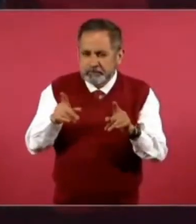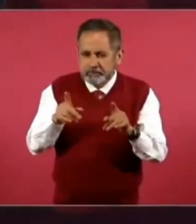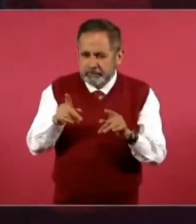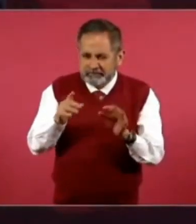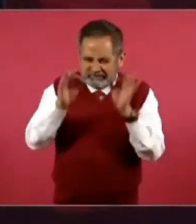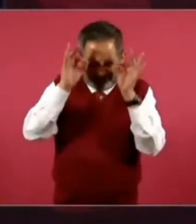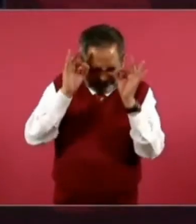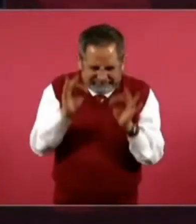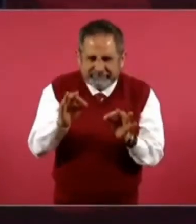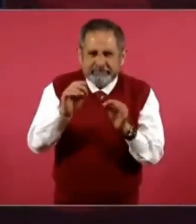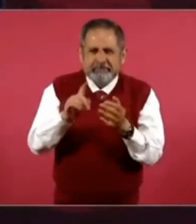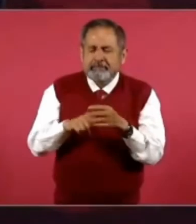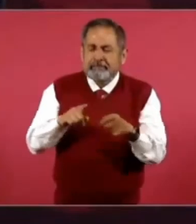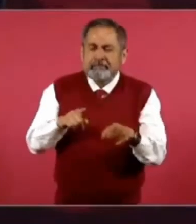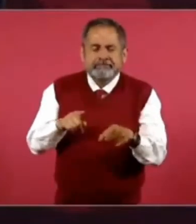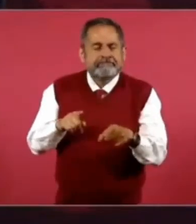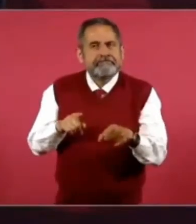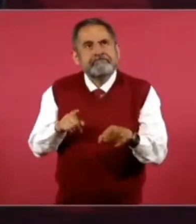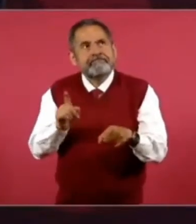todavía